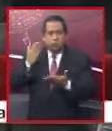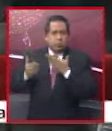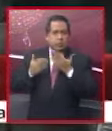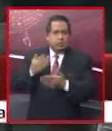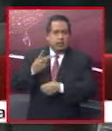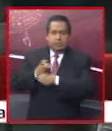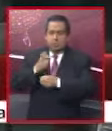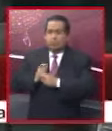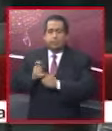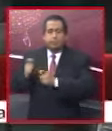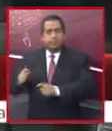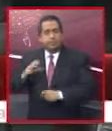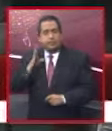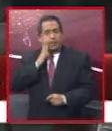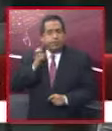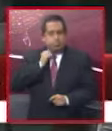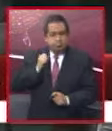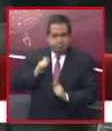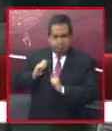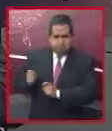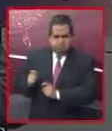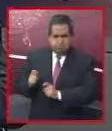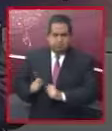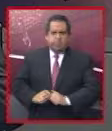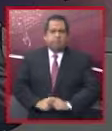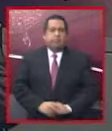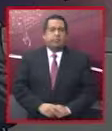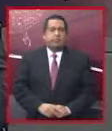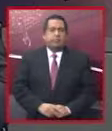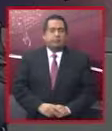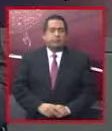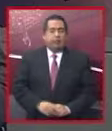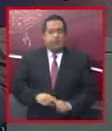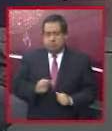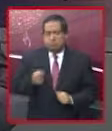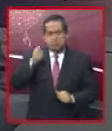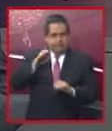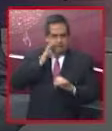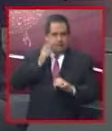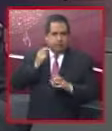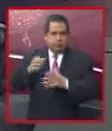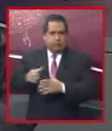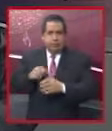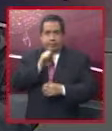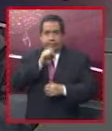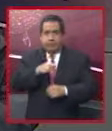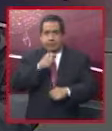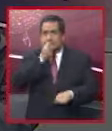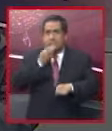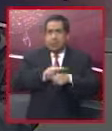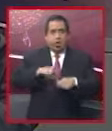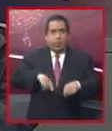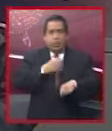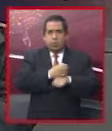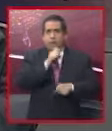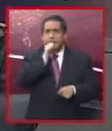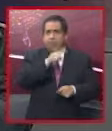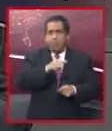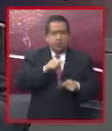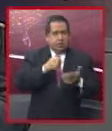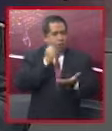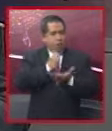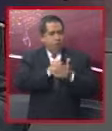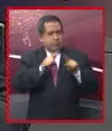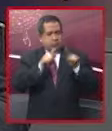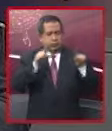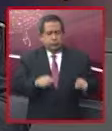Legislativos segunda de la Cámara de Senadores. Que será la Cámara de Origen, y también la Secretaría de Gobernación remitió un oficio